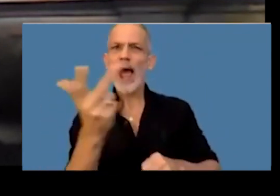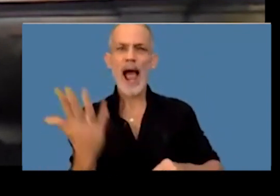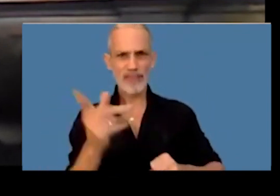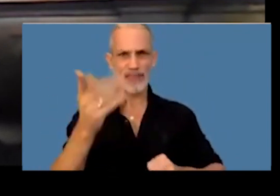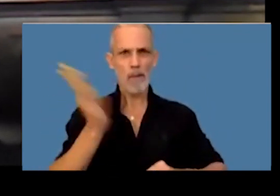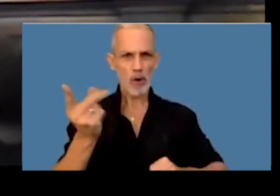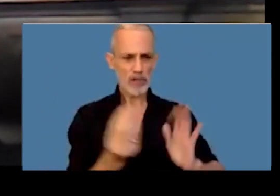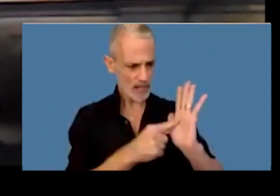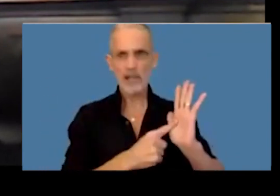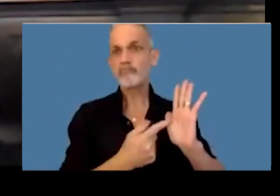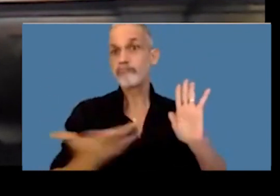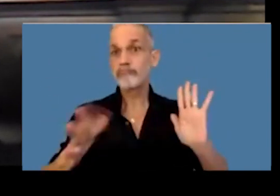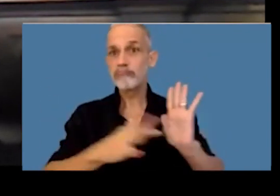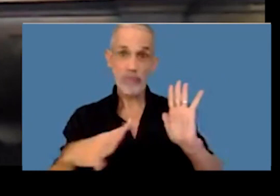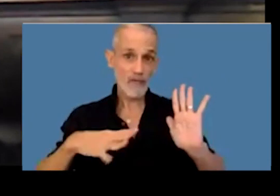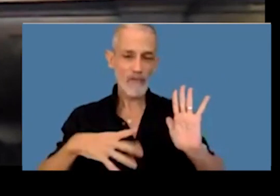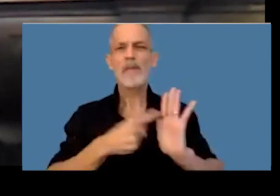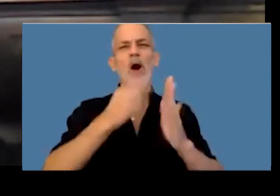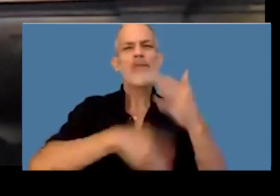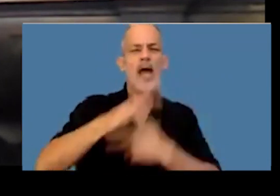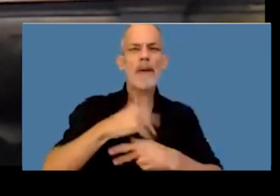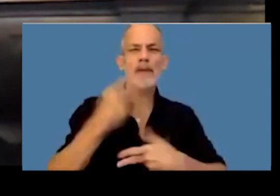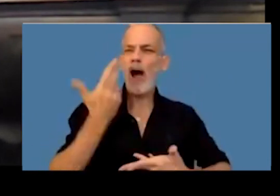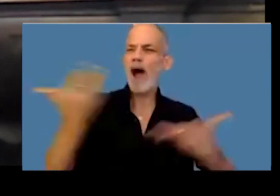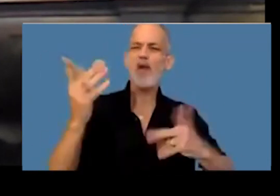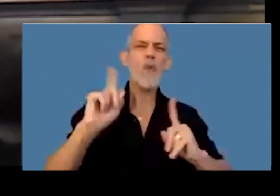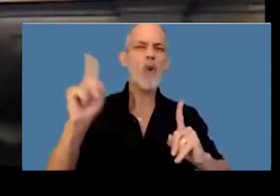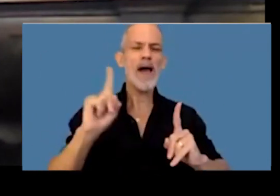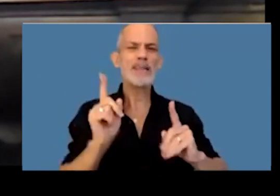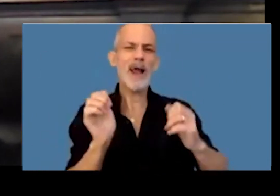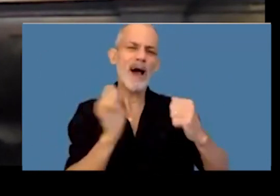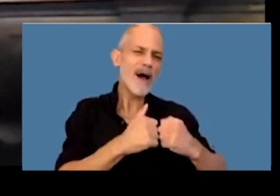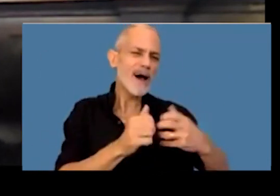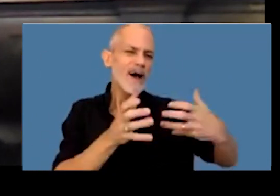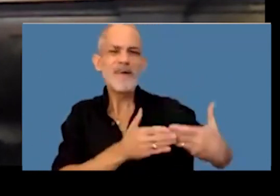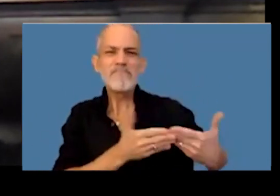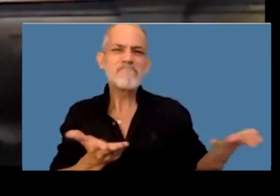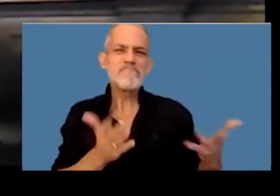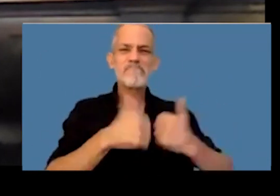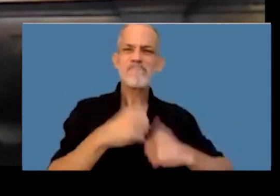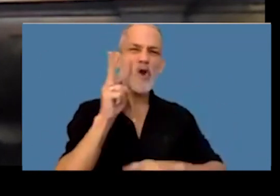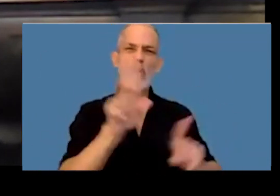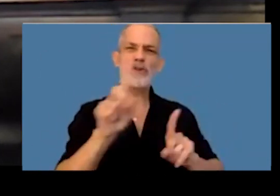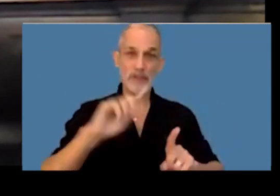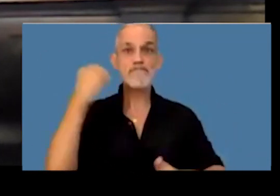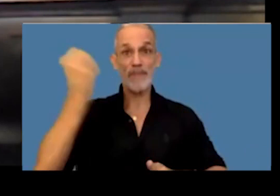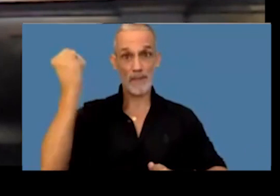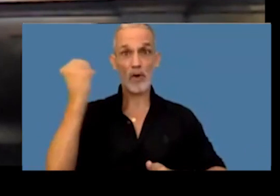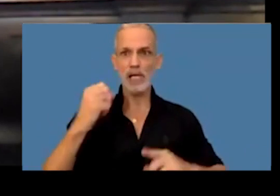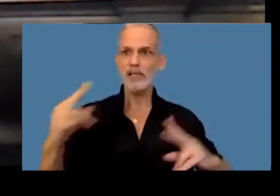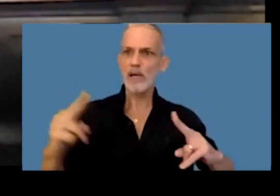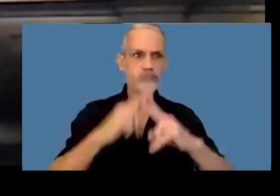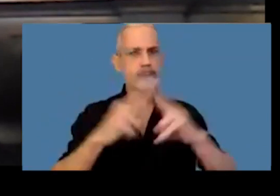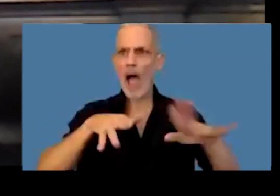tema más oculto, menos visible, y por eso es la importancia de estos encuentros, de estas actividades, de